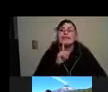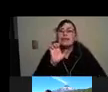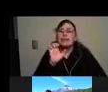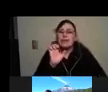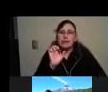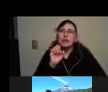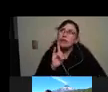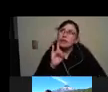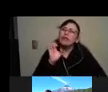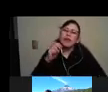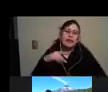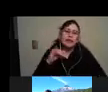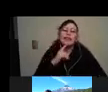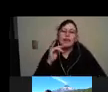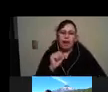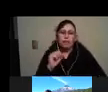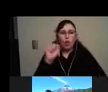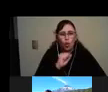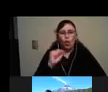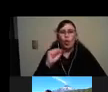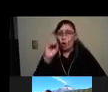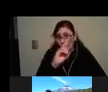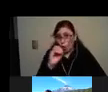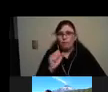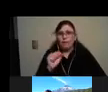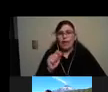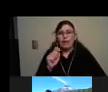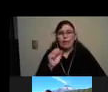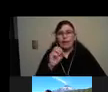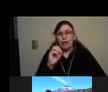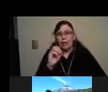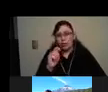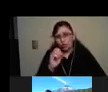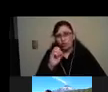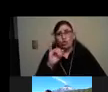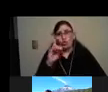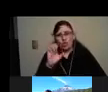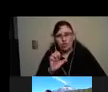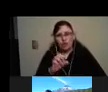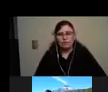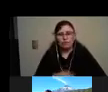¿cierto? Tóxico, como por ejemplo esta niña, perdón, que se ve con movimientos